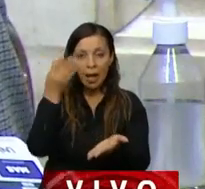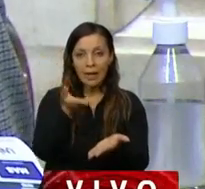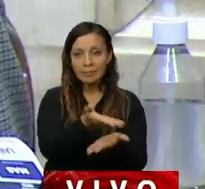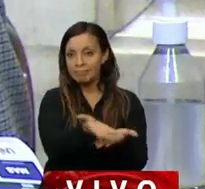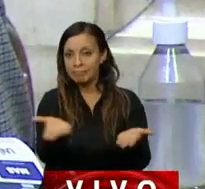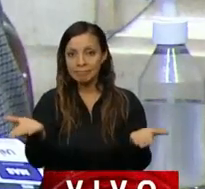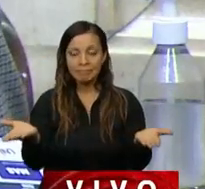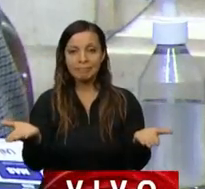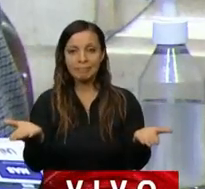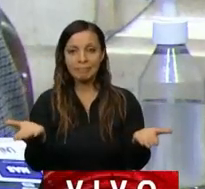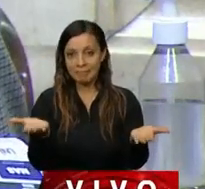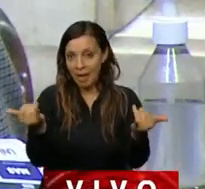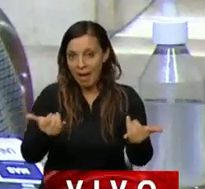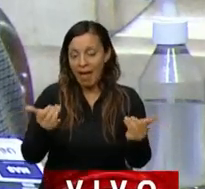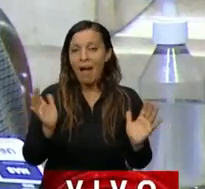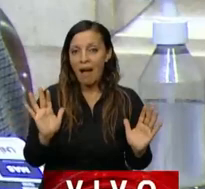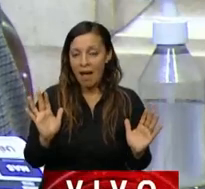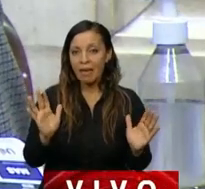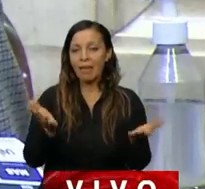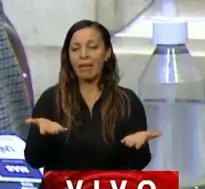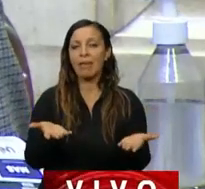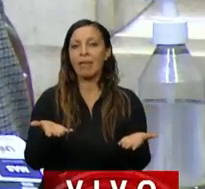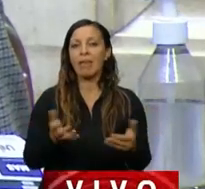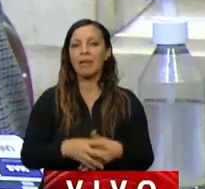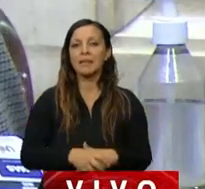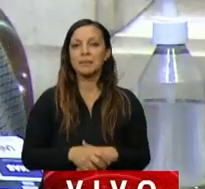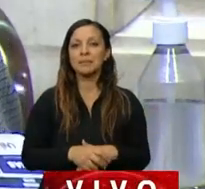muestra que hay un alto grado de